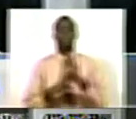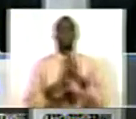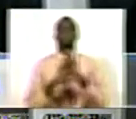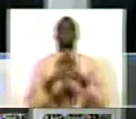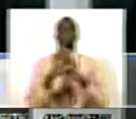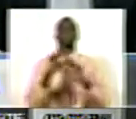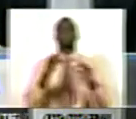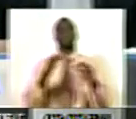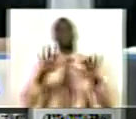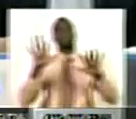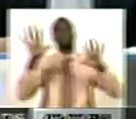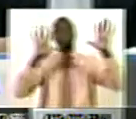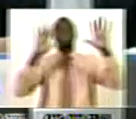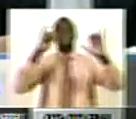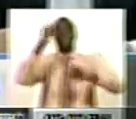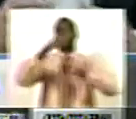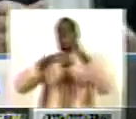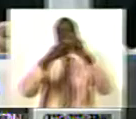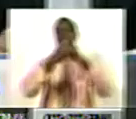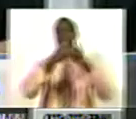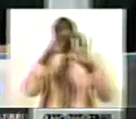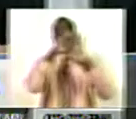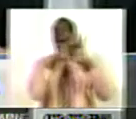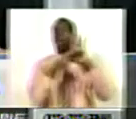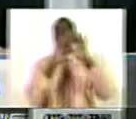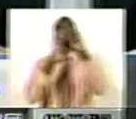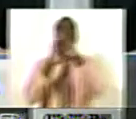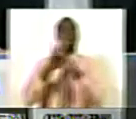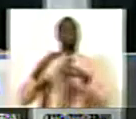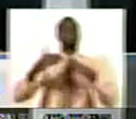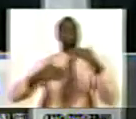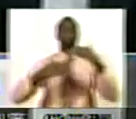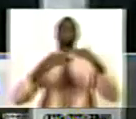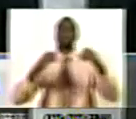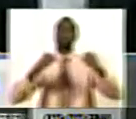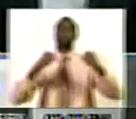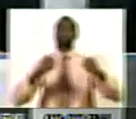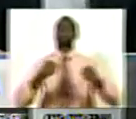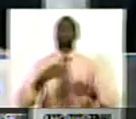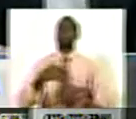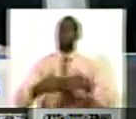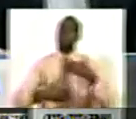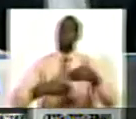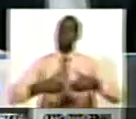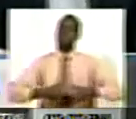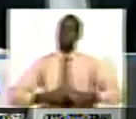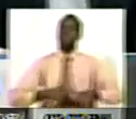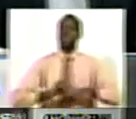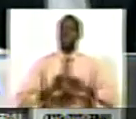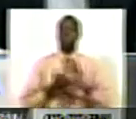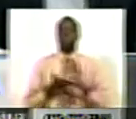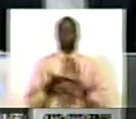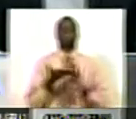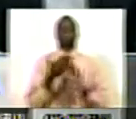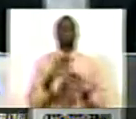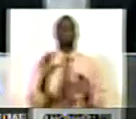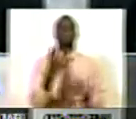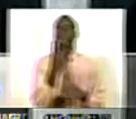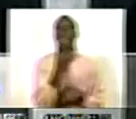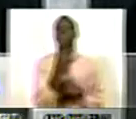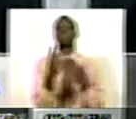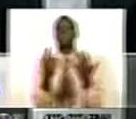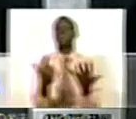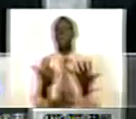política internacional en la cual ha desarrollado un esfuerzo y ya tenemos para el día de hoy el precio del petróleo está en